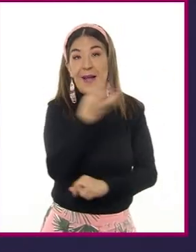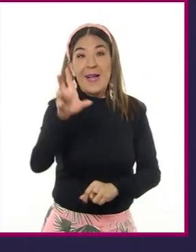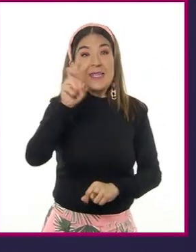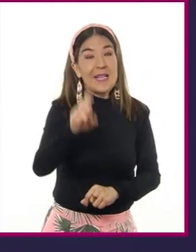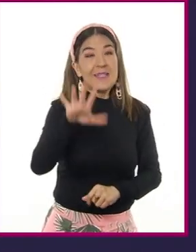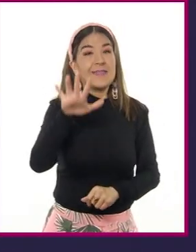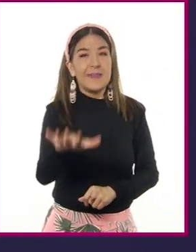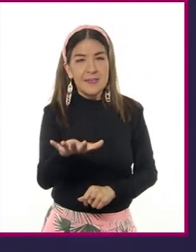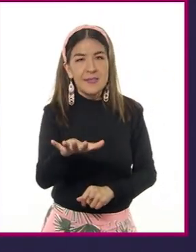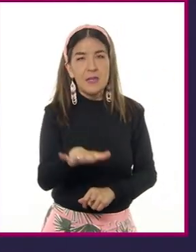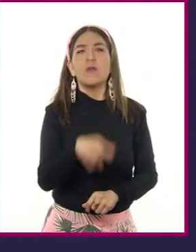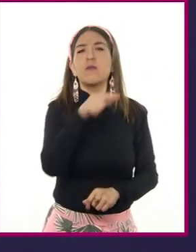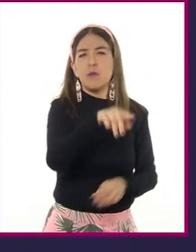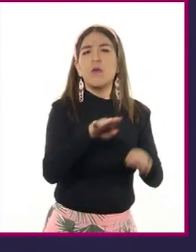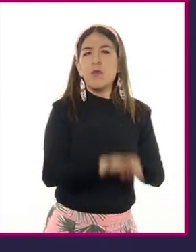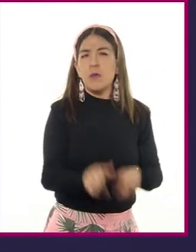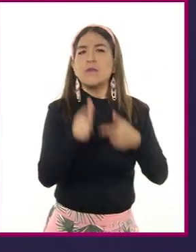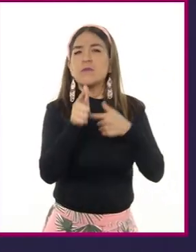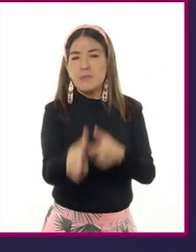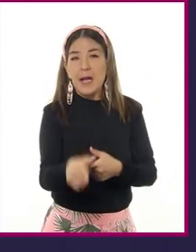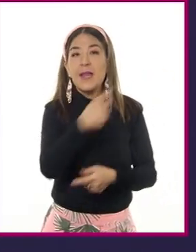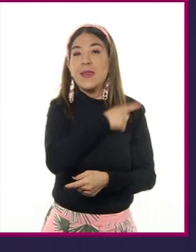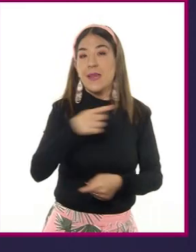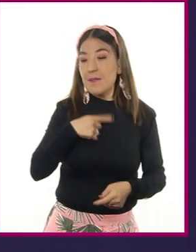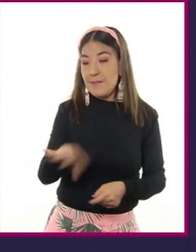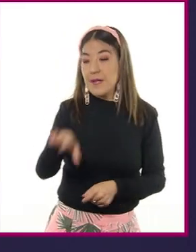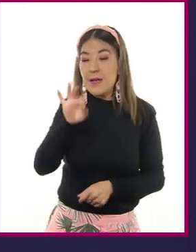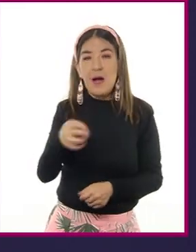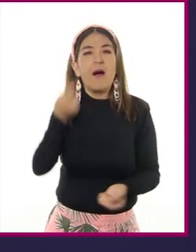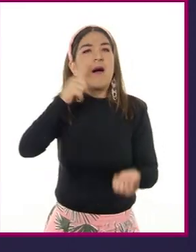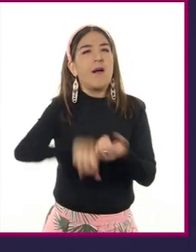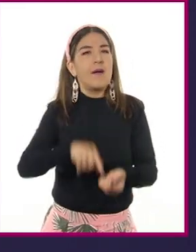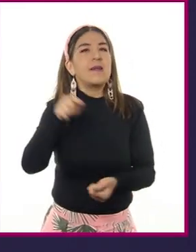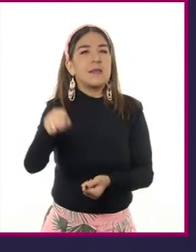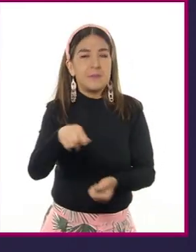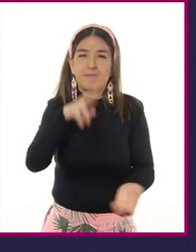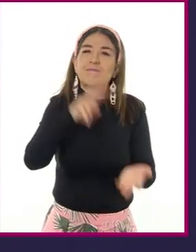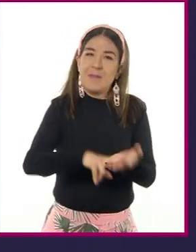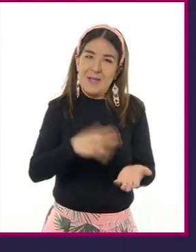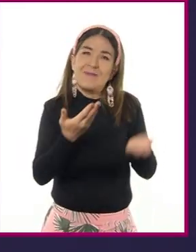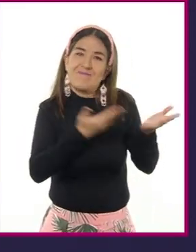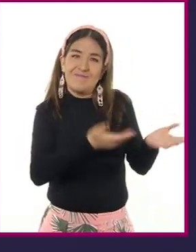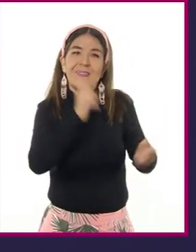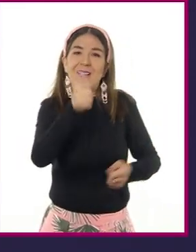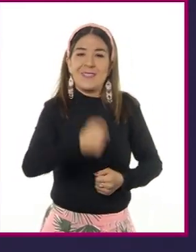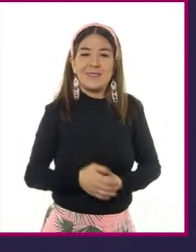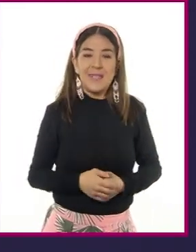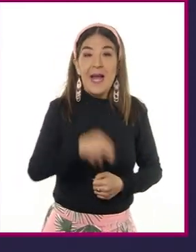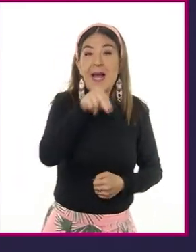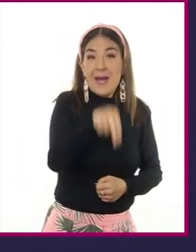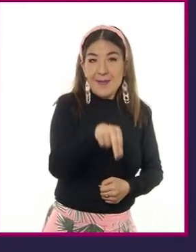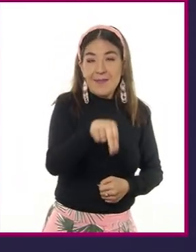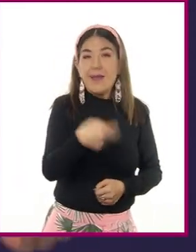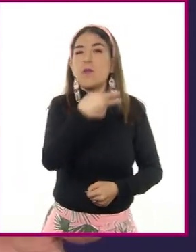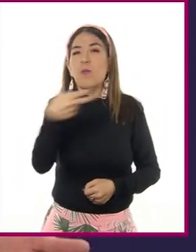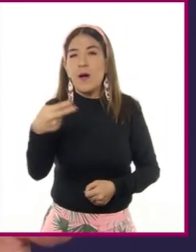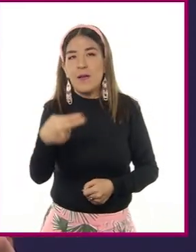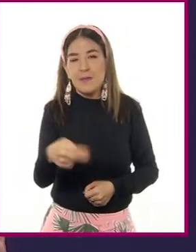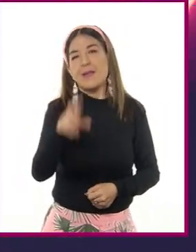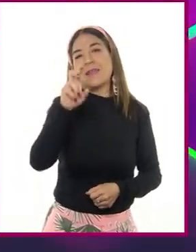35, el término de la sucesión que tenemos que encontrar está determinado por este número, es decir, N es igual